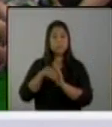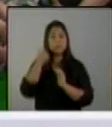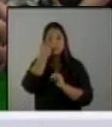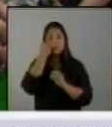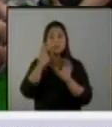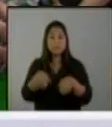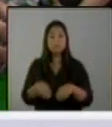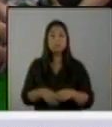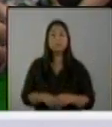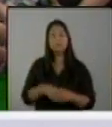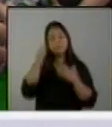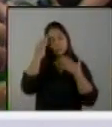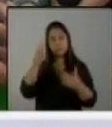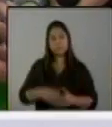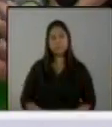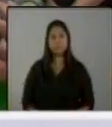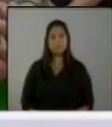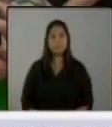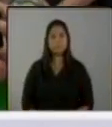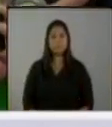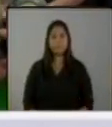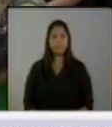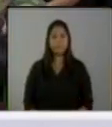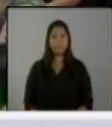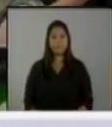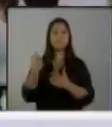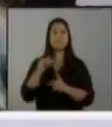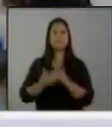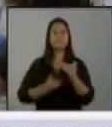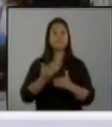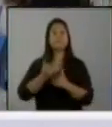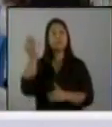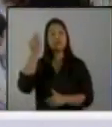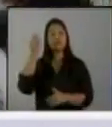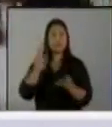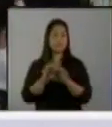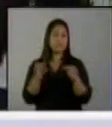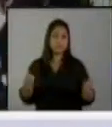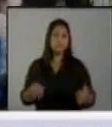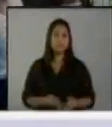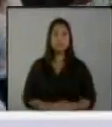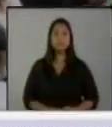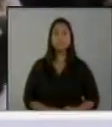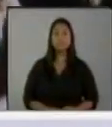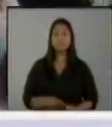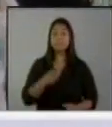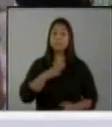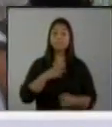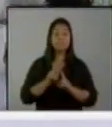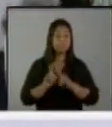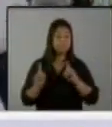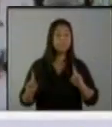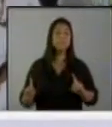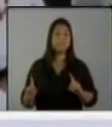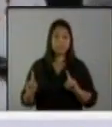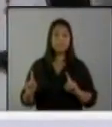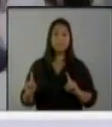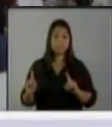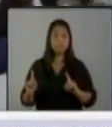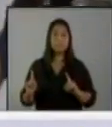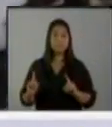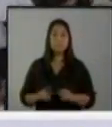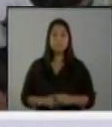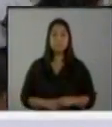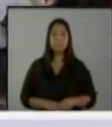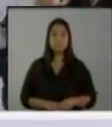Educación, Claudia Ruiz de Estrada, el secretario del Sindicato de la Educación, Jodiel Acevedo, y personal docente de la escuela participaron en la